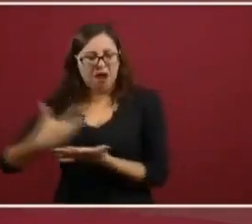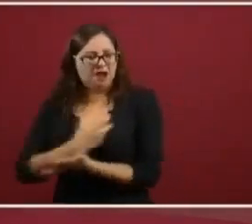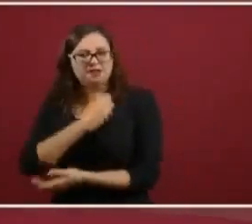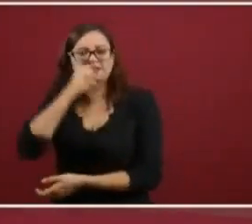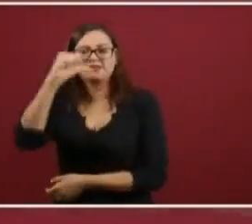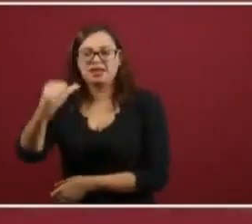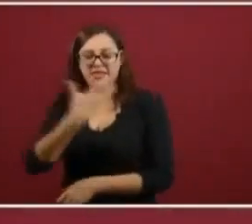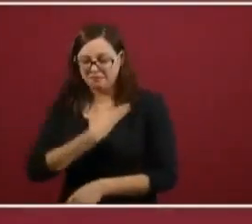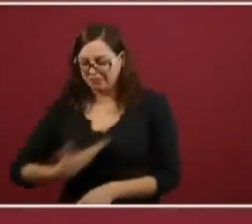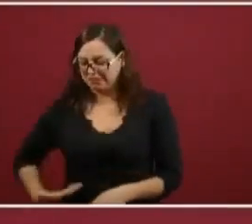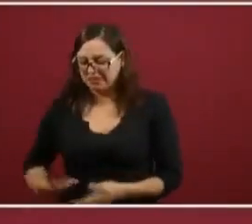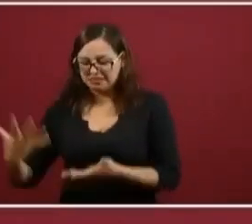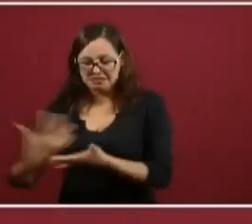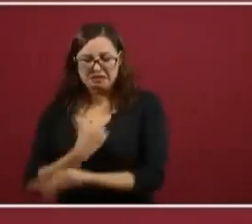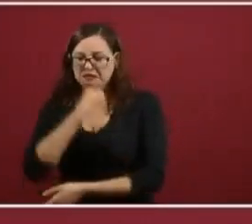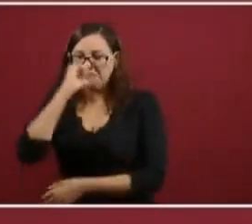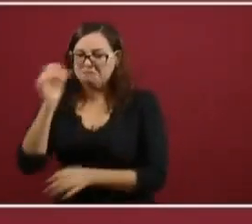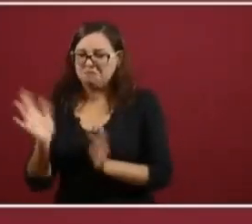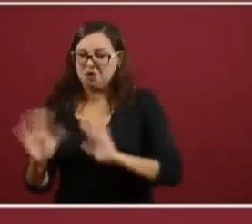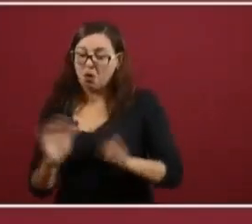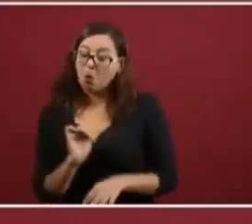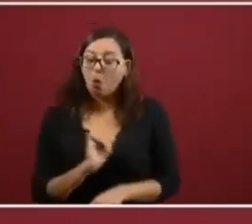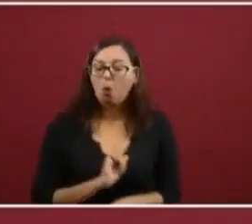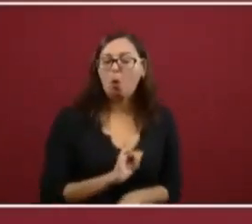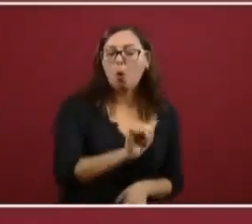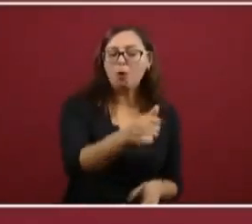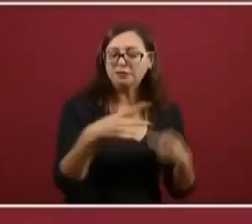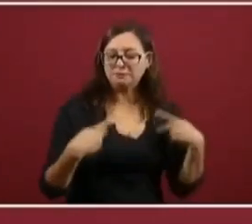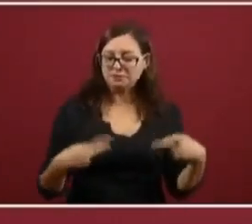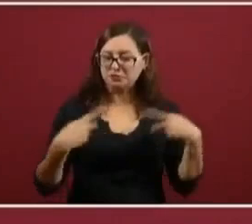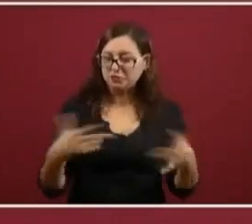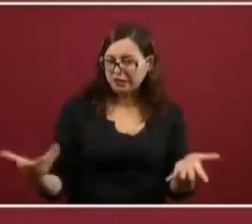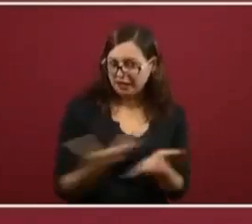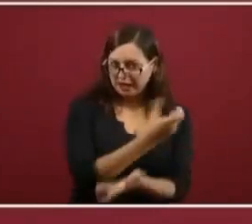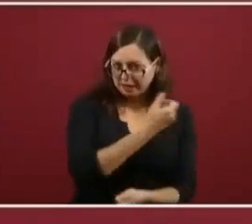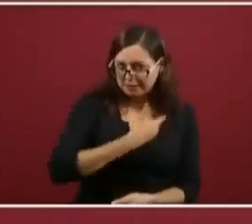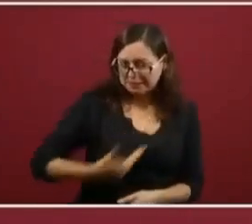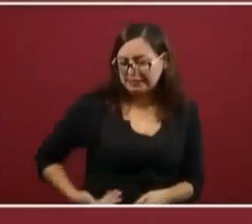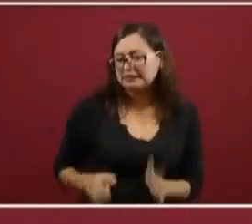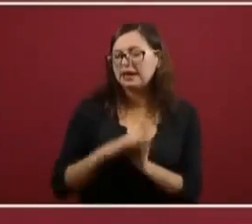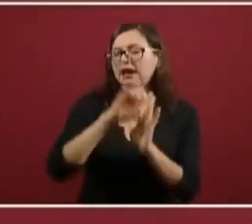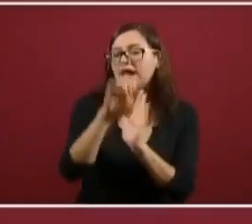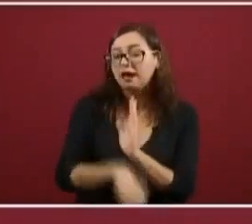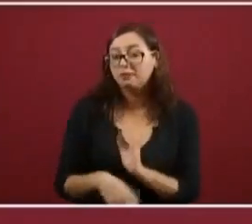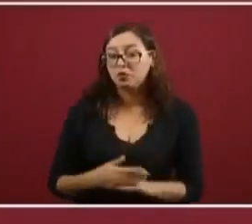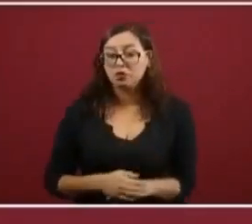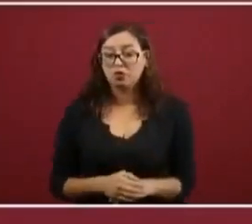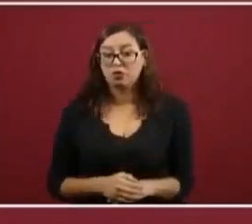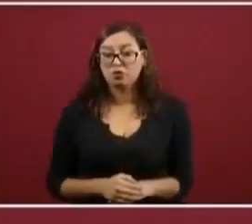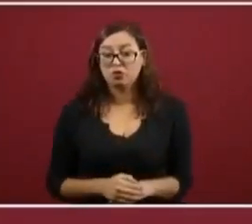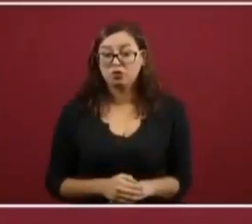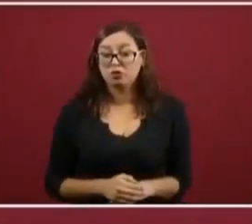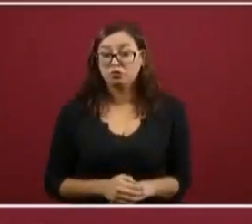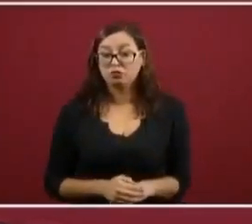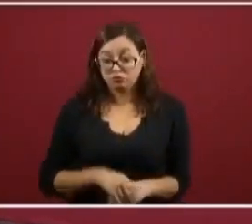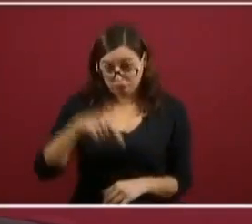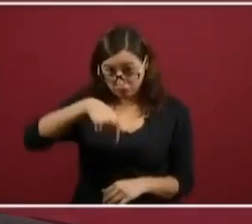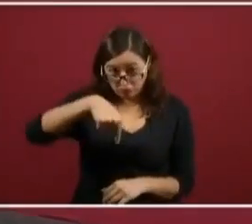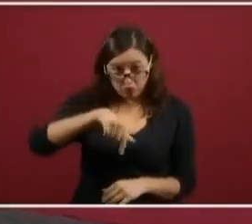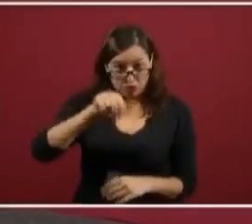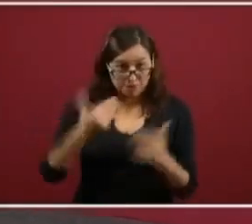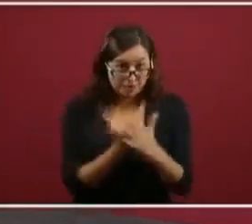se podría estar hablando de estos temas no iba a ser más de lo